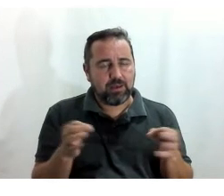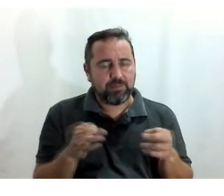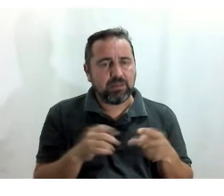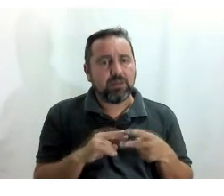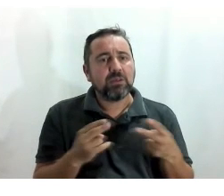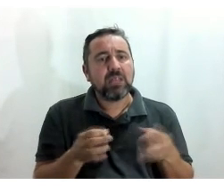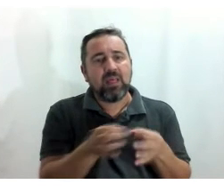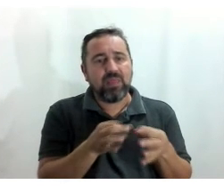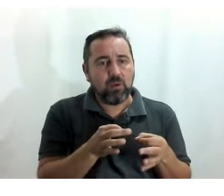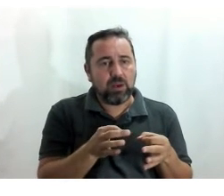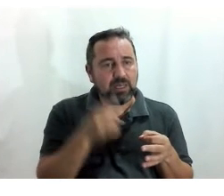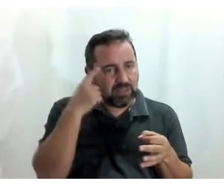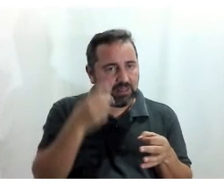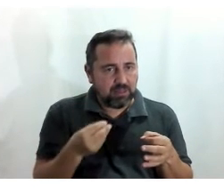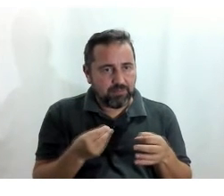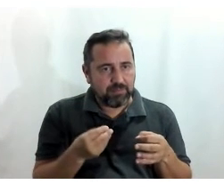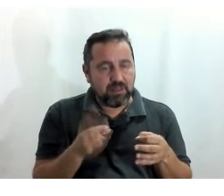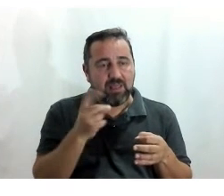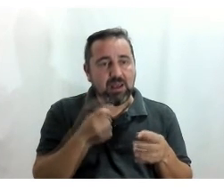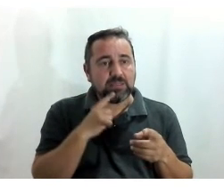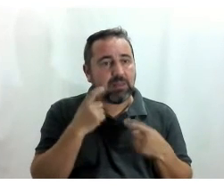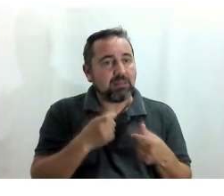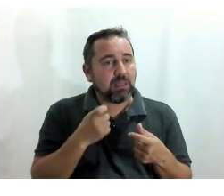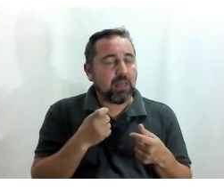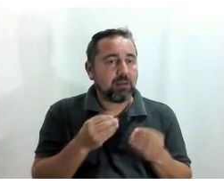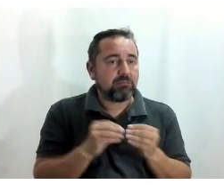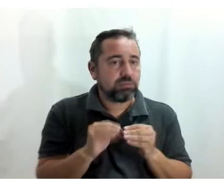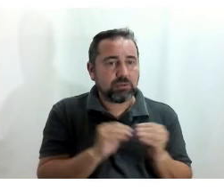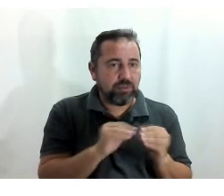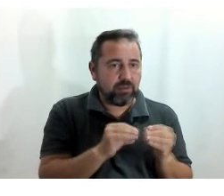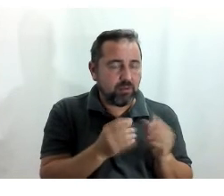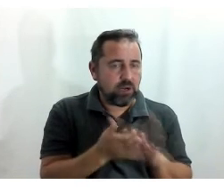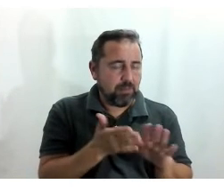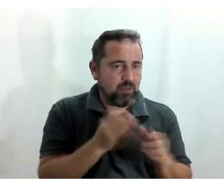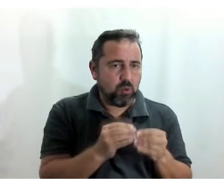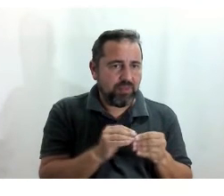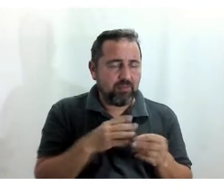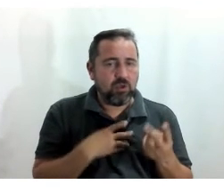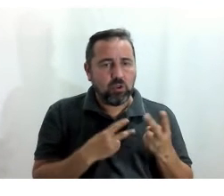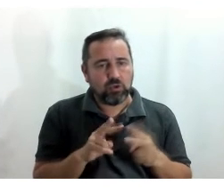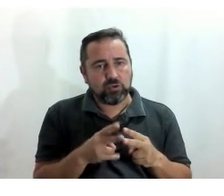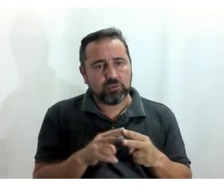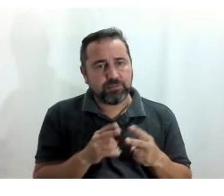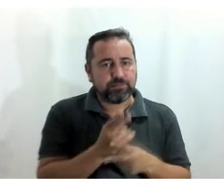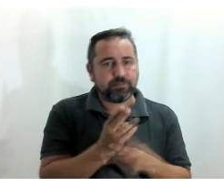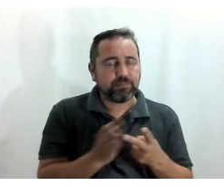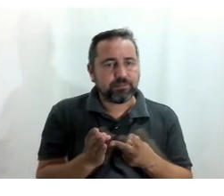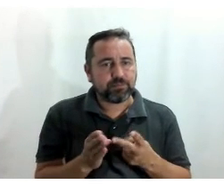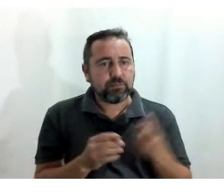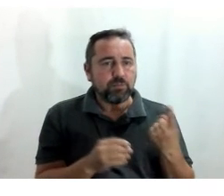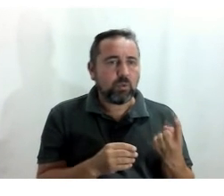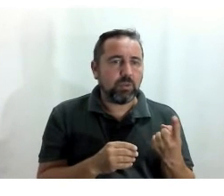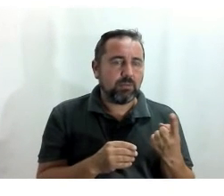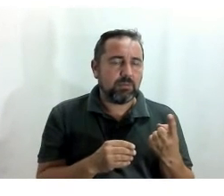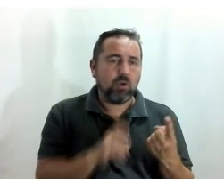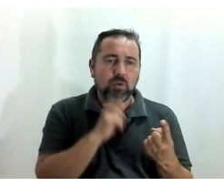va a intentar reparar el daño del DNA. Lo puede hacer, lo va a intentar hacerlo más rápidamente y lo puede hacer de dos formas. Una,